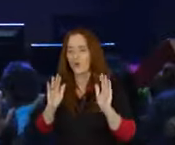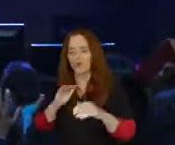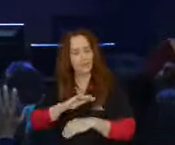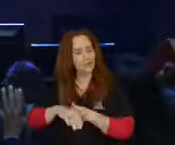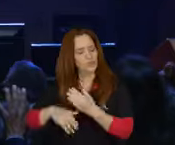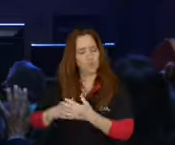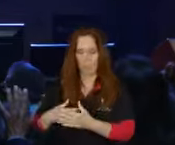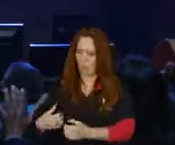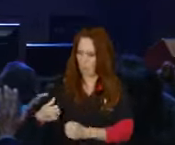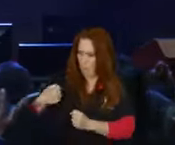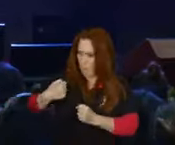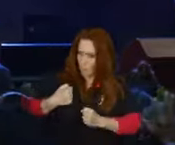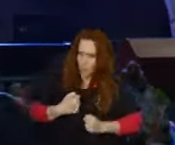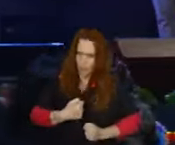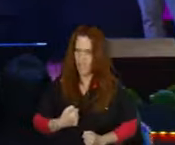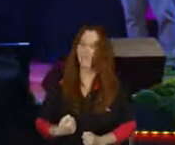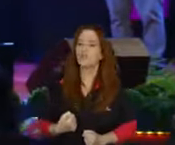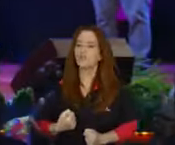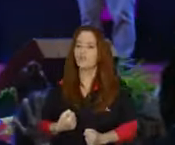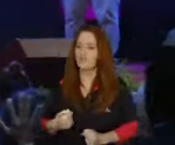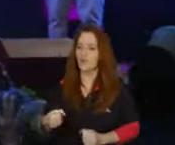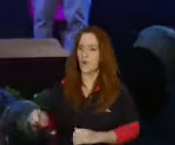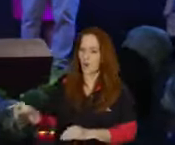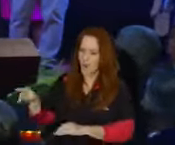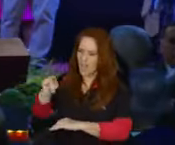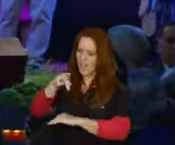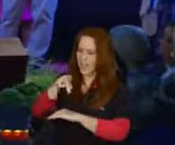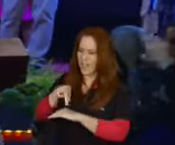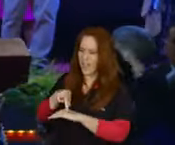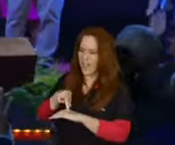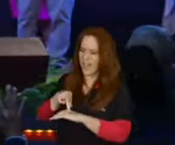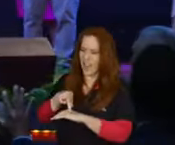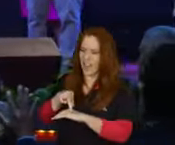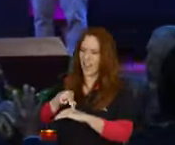todopoderoso, reina. Otra vez.